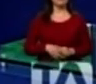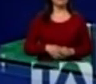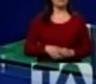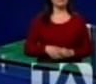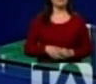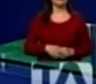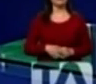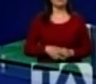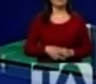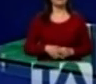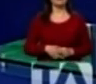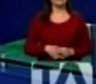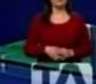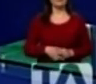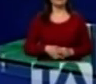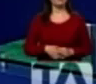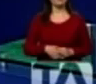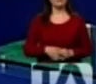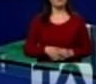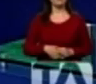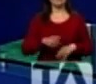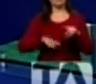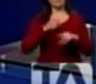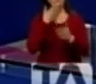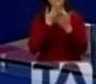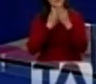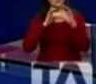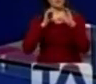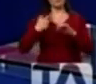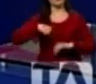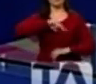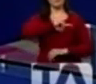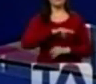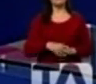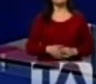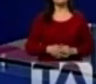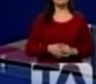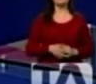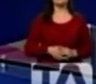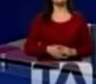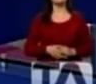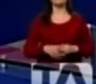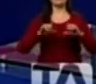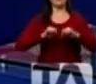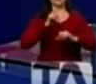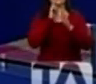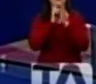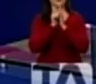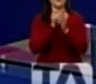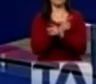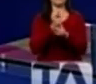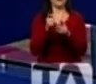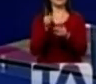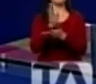099-489-1343. Volvemos a estudios. Así estamos más cerca de ustedes, amigos. Gracias por comunicarse con nosotros y les reiteramos que pueden poner aquí sus denuncias de las